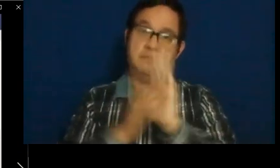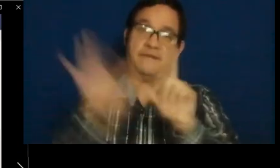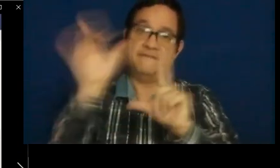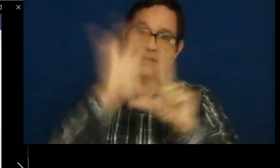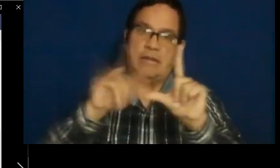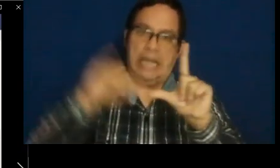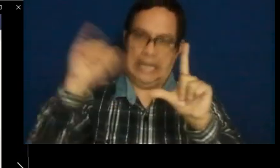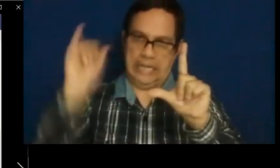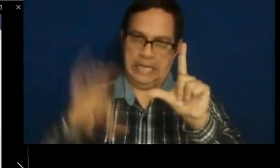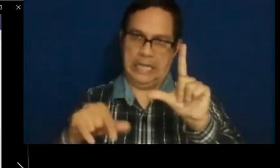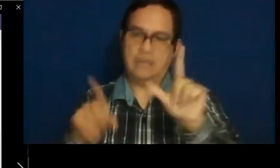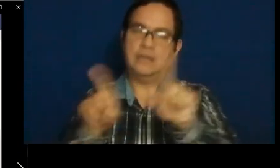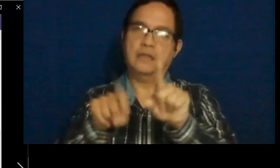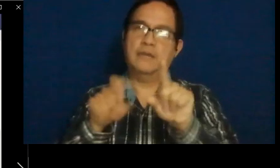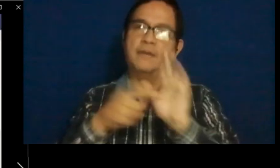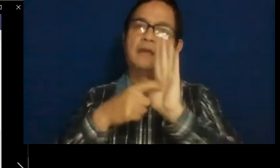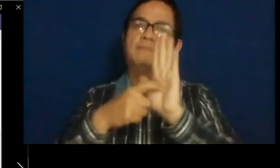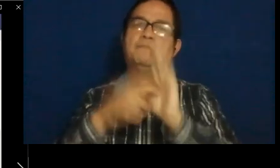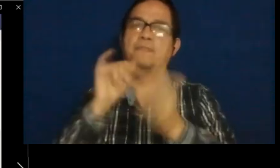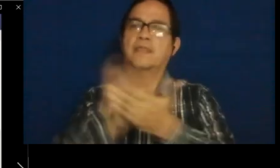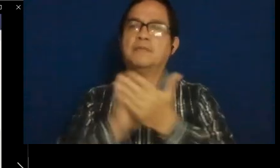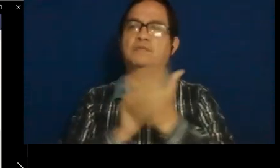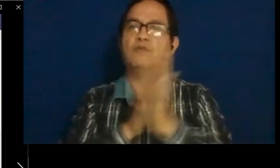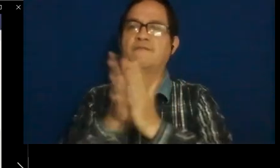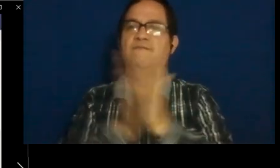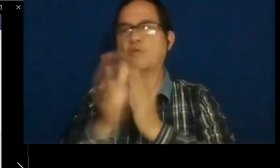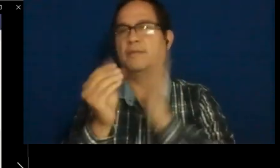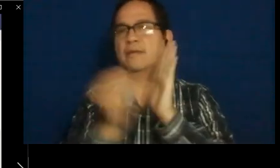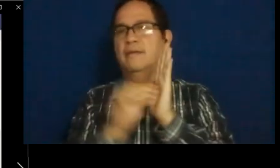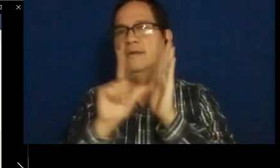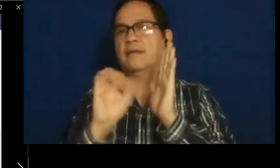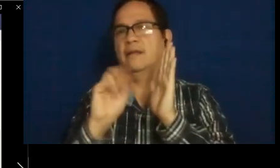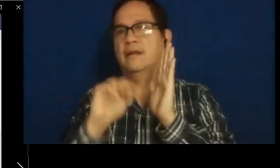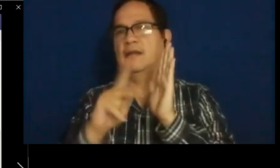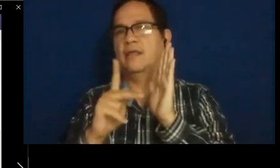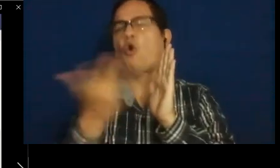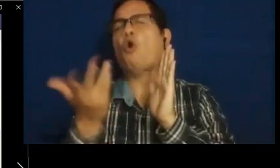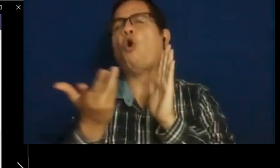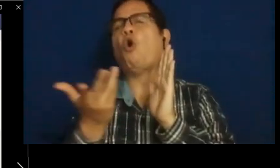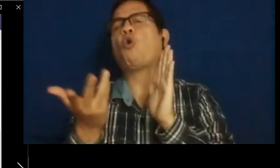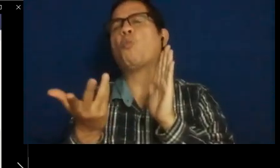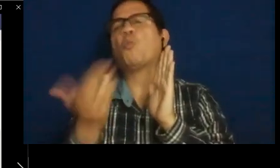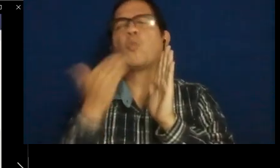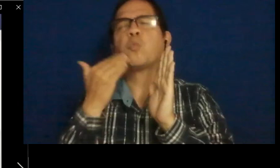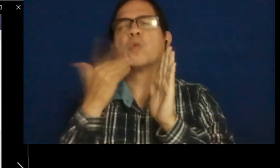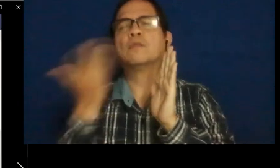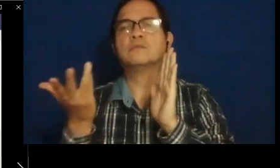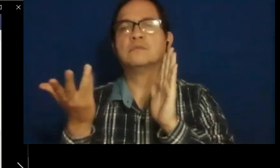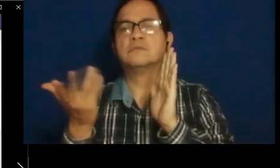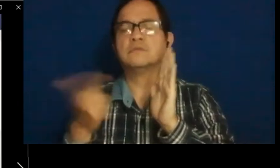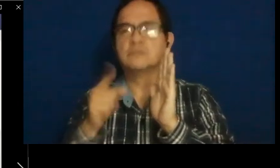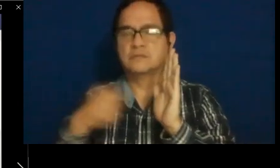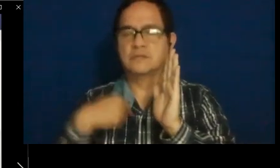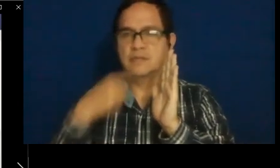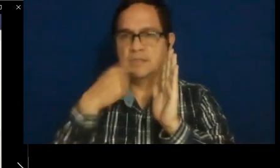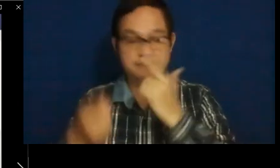¿Ese video tengo que enviarlo en este mismo informe o en qué momento sería correcto hacer la Yo te doy sustentación? el chance,